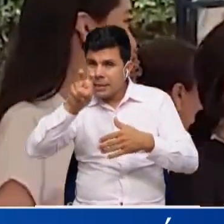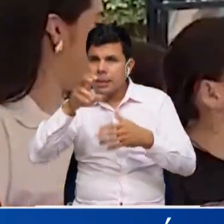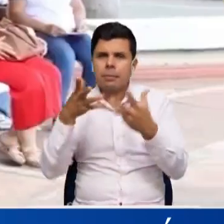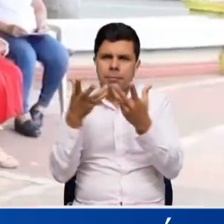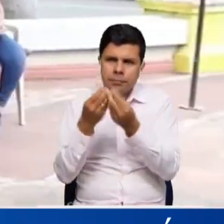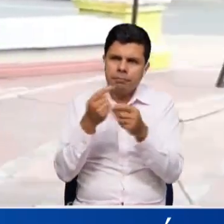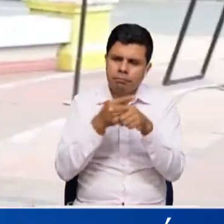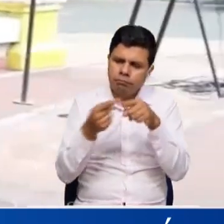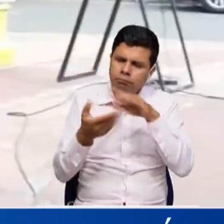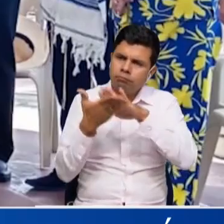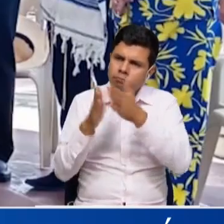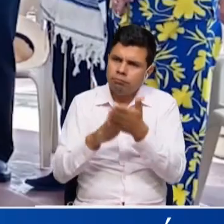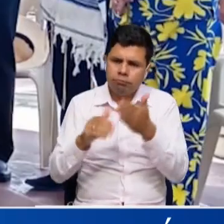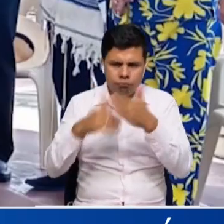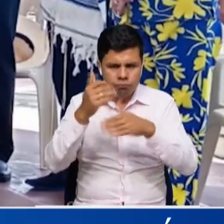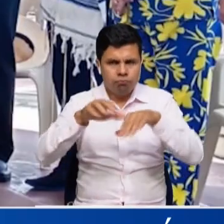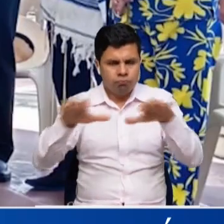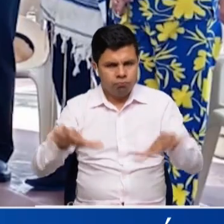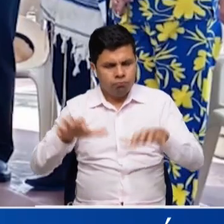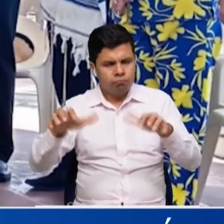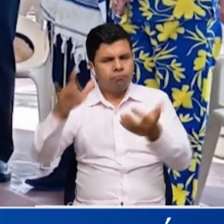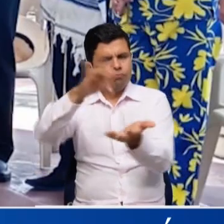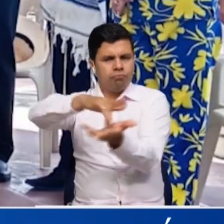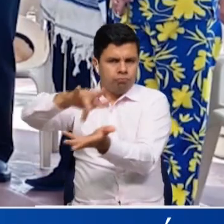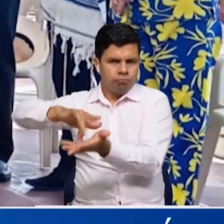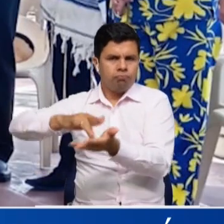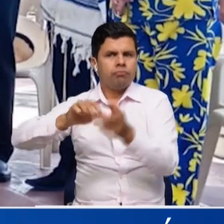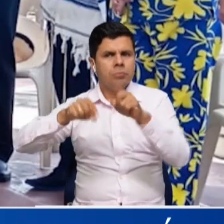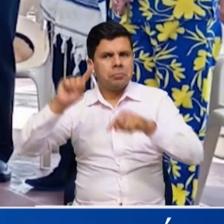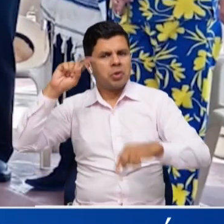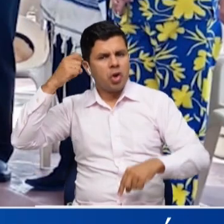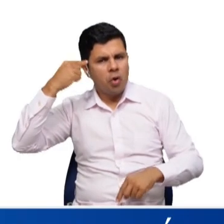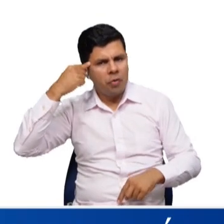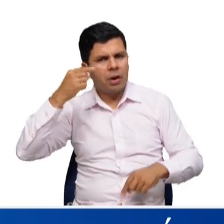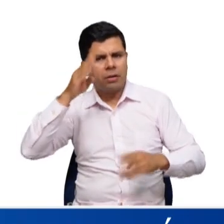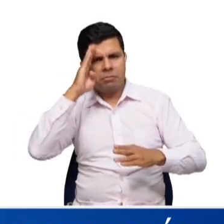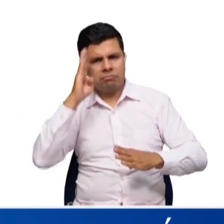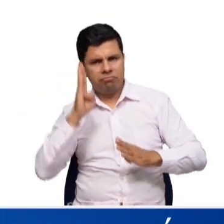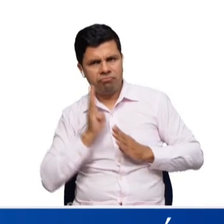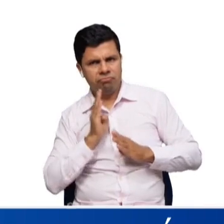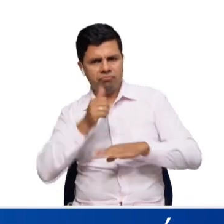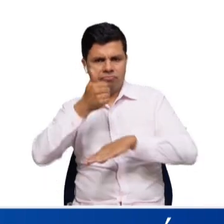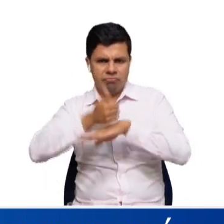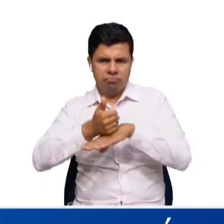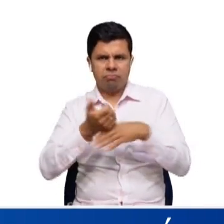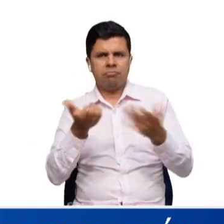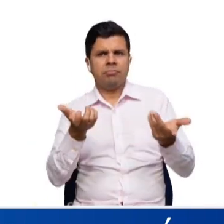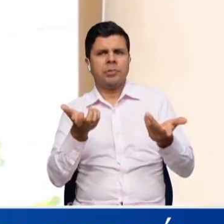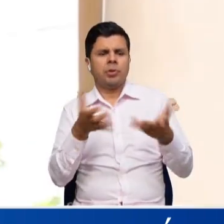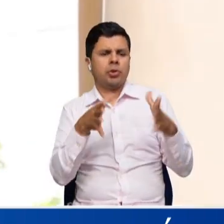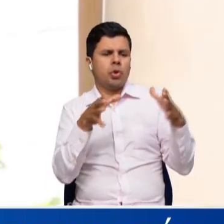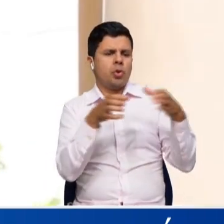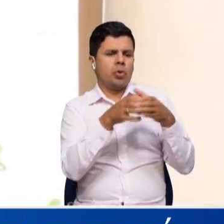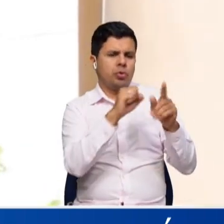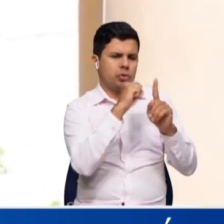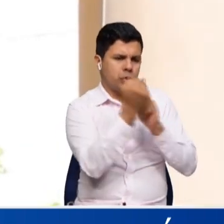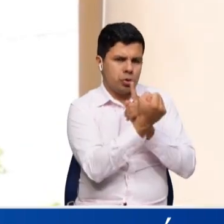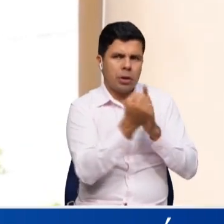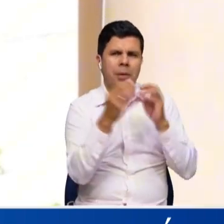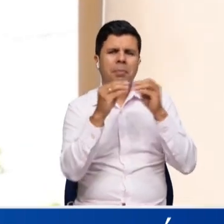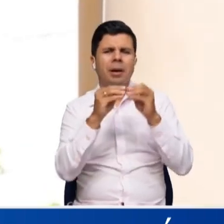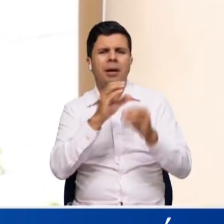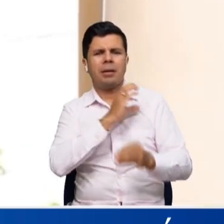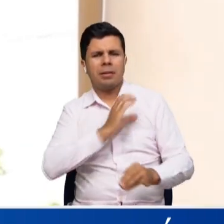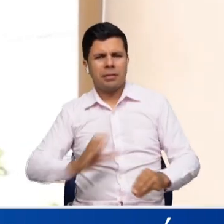apertura de esta semana, que contó con la participación de autoridades civiles, militares y entre ellos organizaciones sociales y las